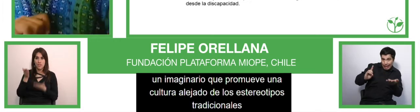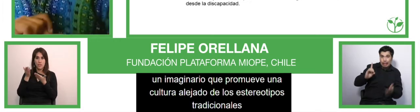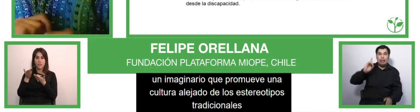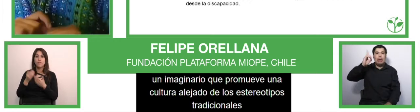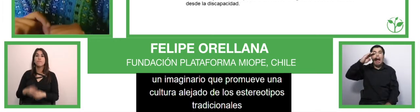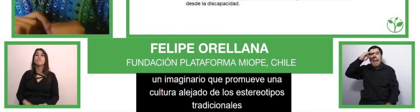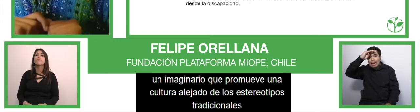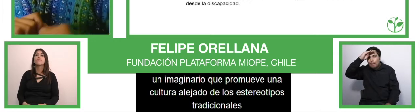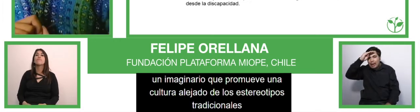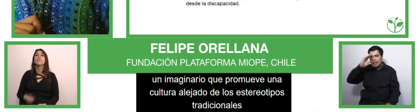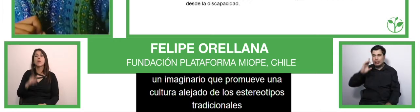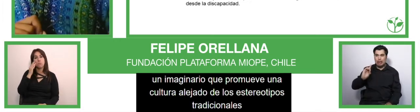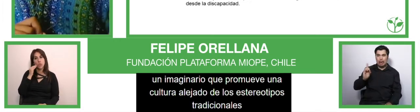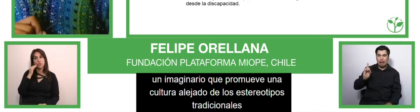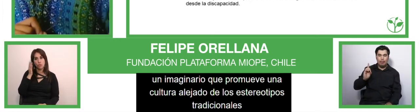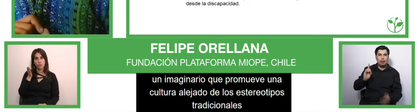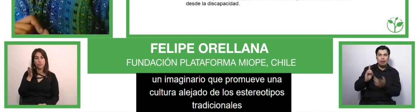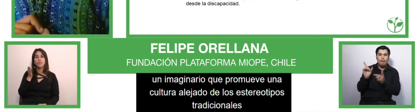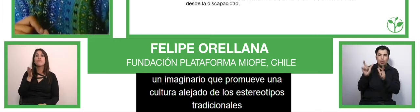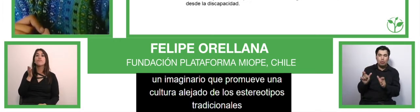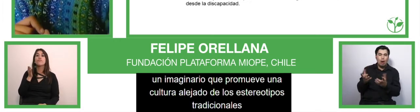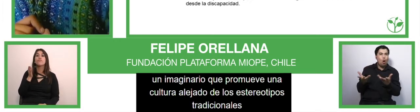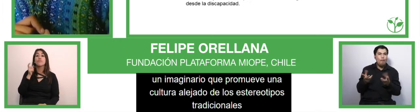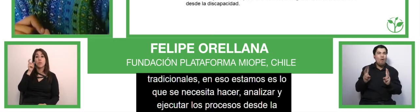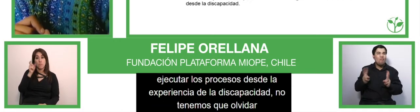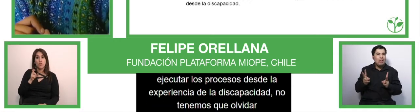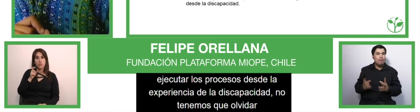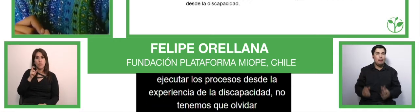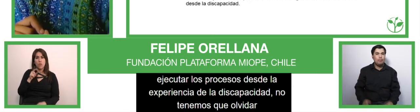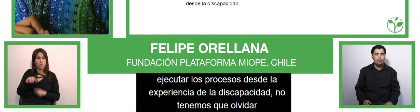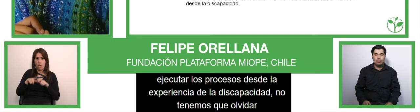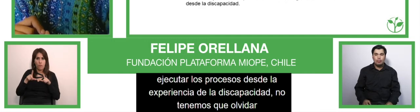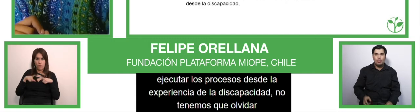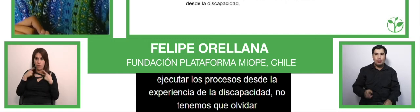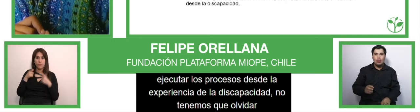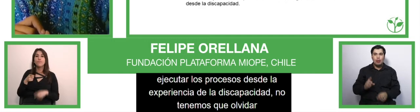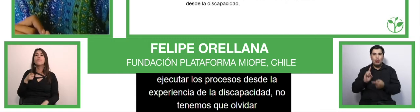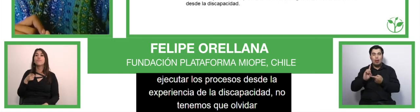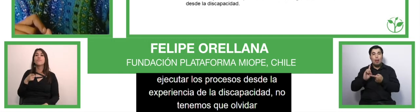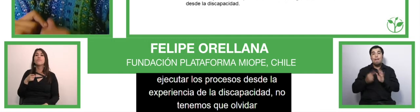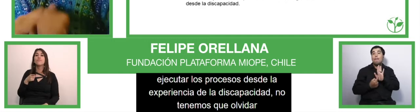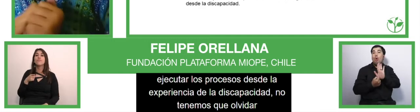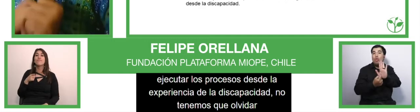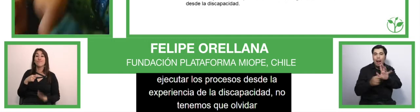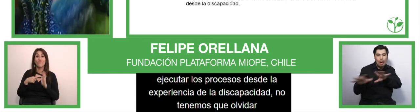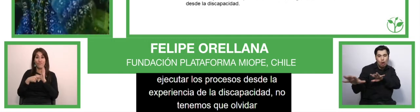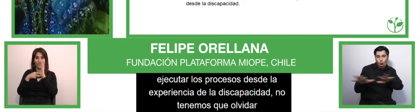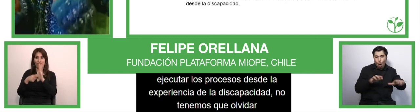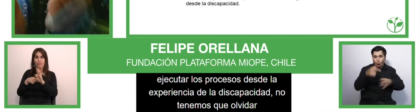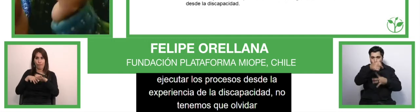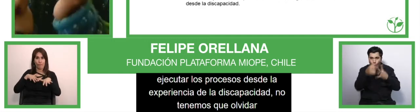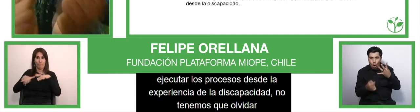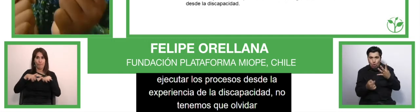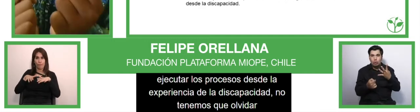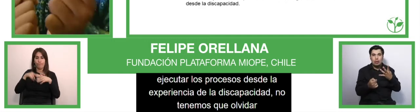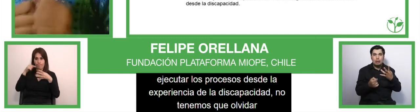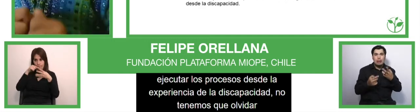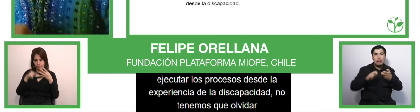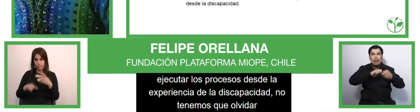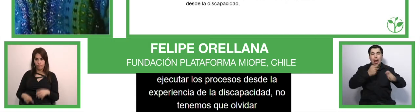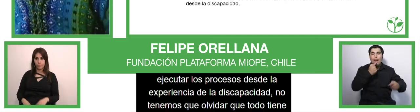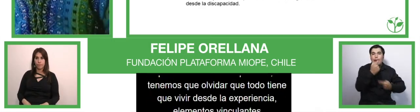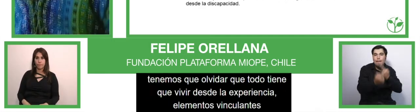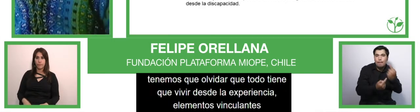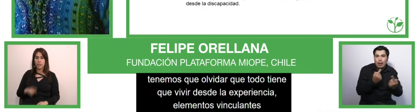venir desde la experiencia de la discapacidad. Queremos develar elementos vinculantes y representativos de obras expuestas para generar cultura